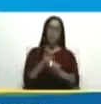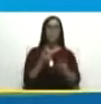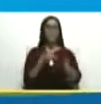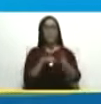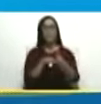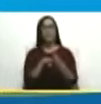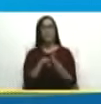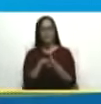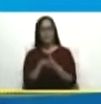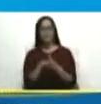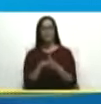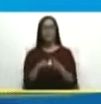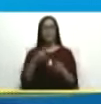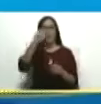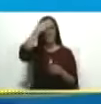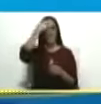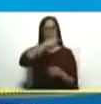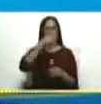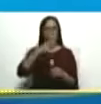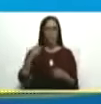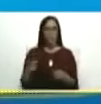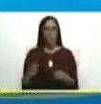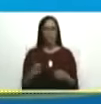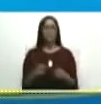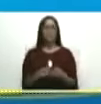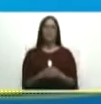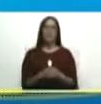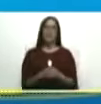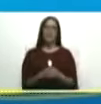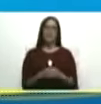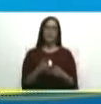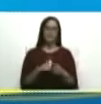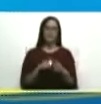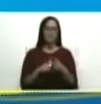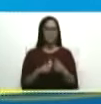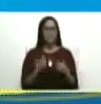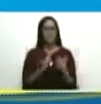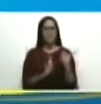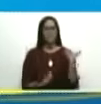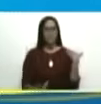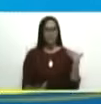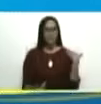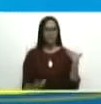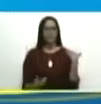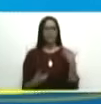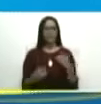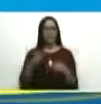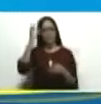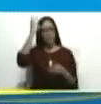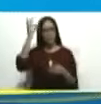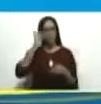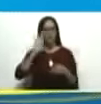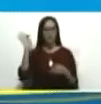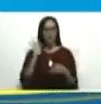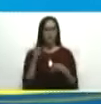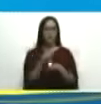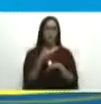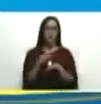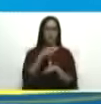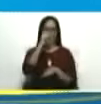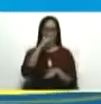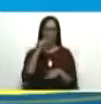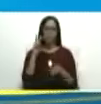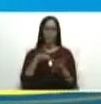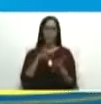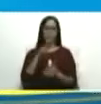desarrollo en las poblaciones en la línea de facto. Así que, presidente, este Consejo Federal de Gobierno, año